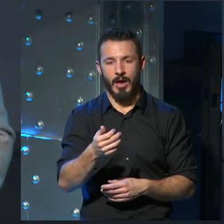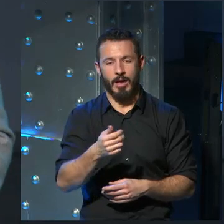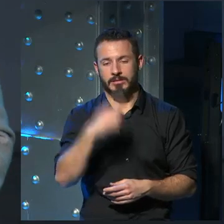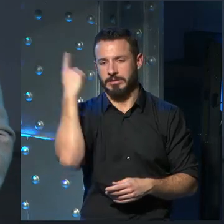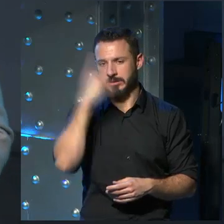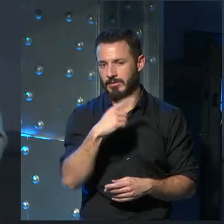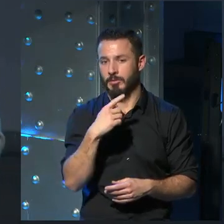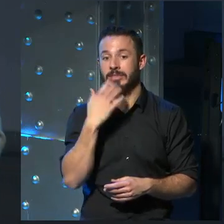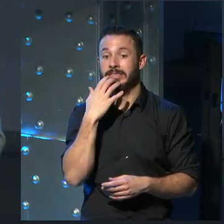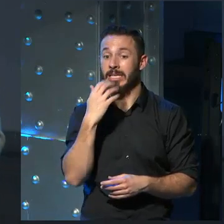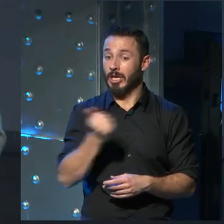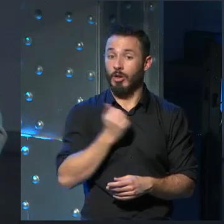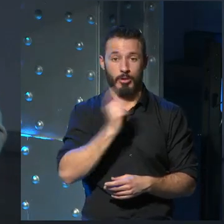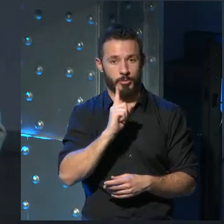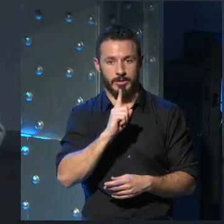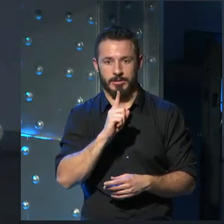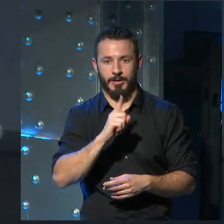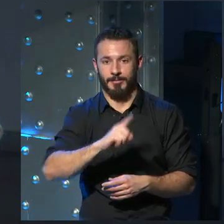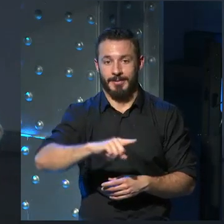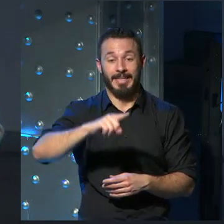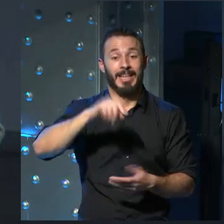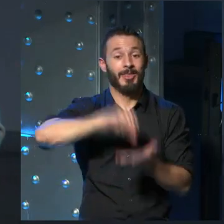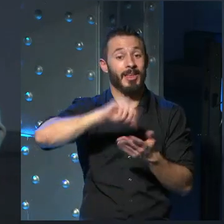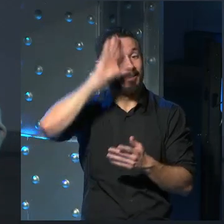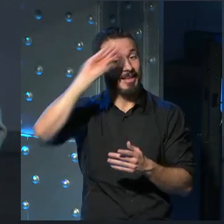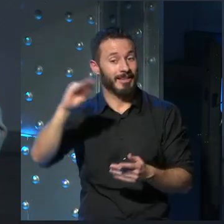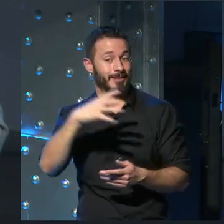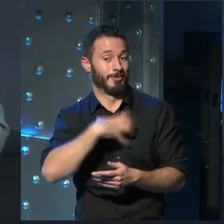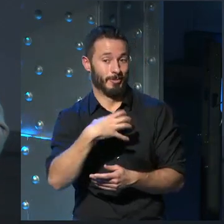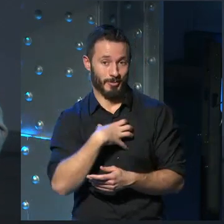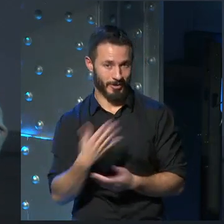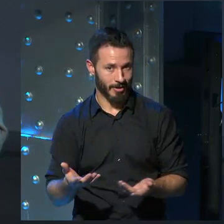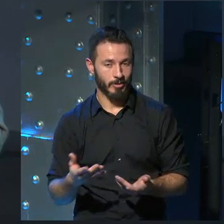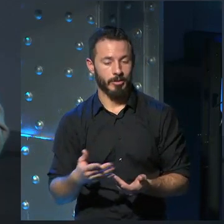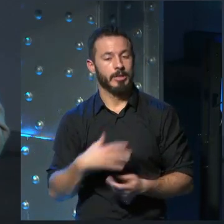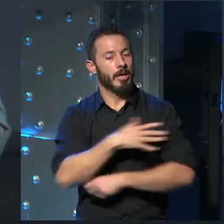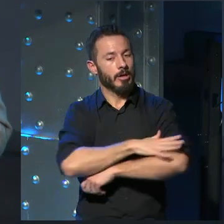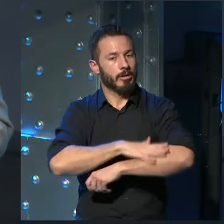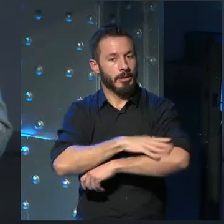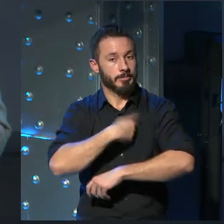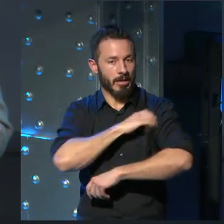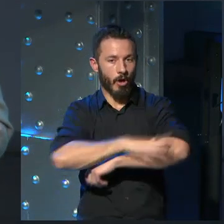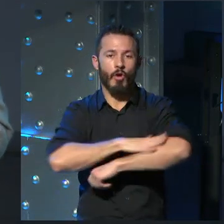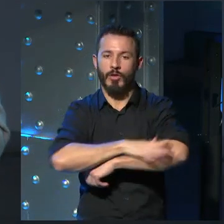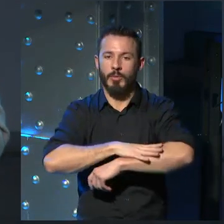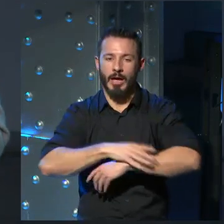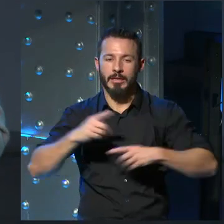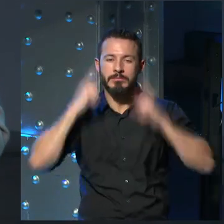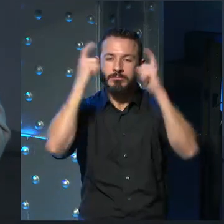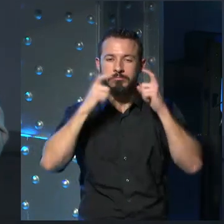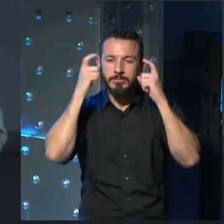la palabra Smart City dice, así que estoy seguro que desde el Gobierno de España haremos todo lo posible para que así sea. Por último, yo lo que le